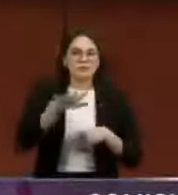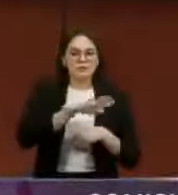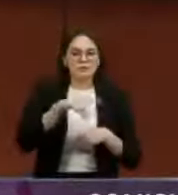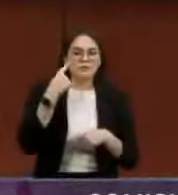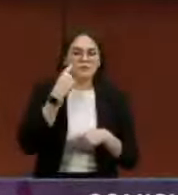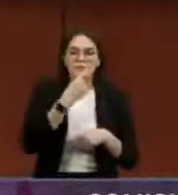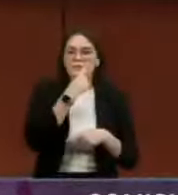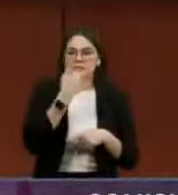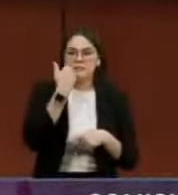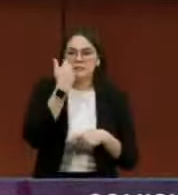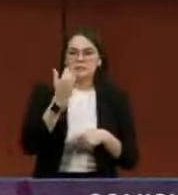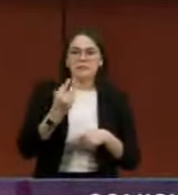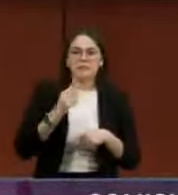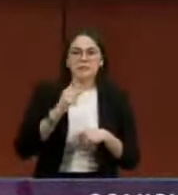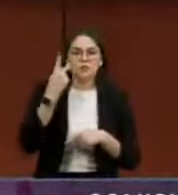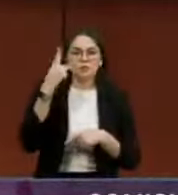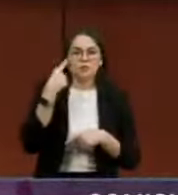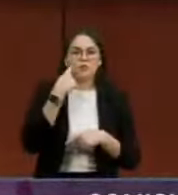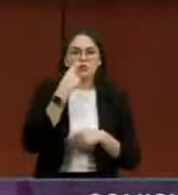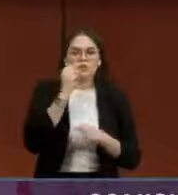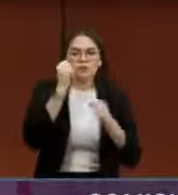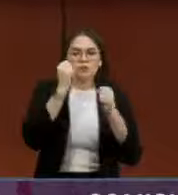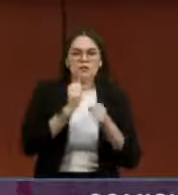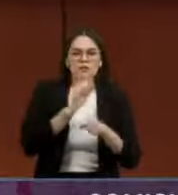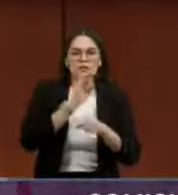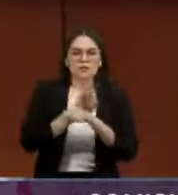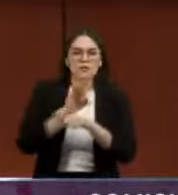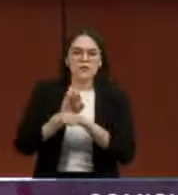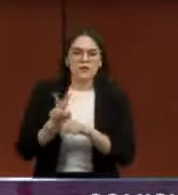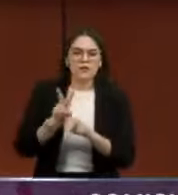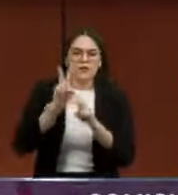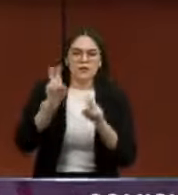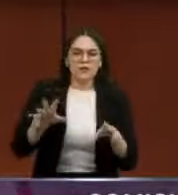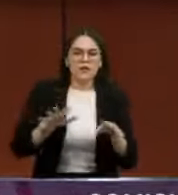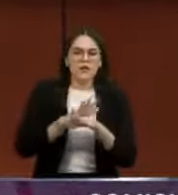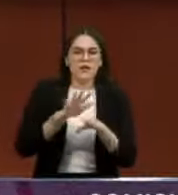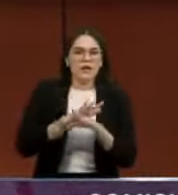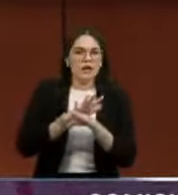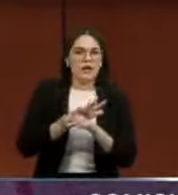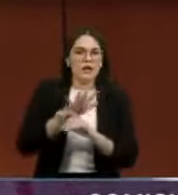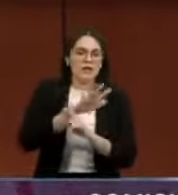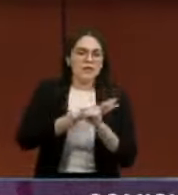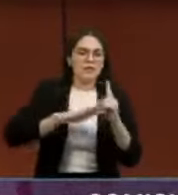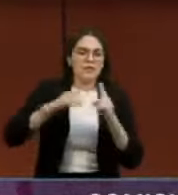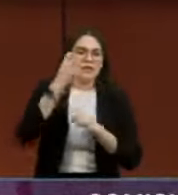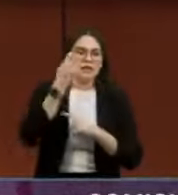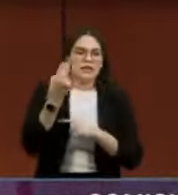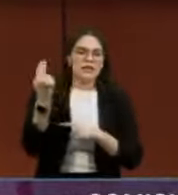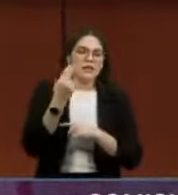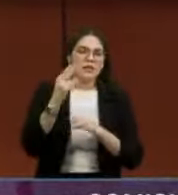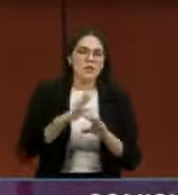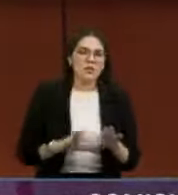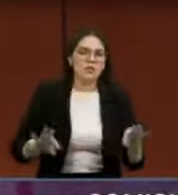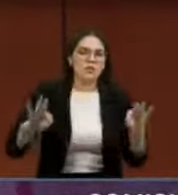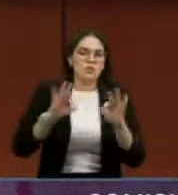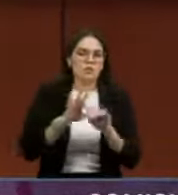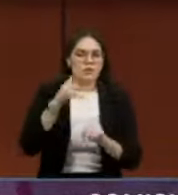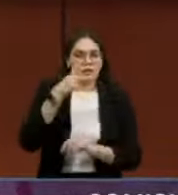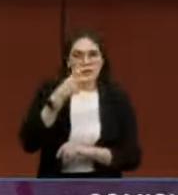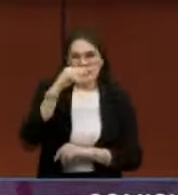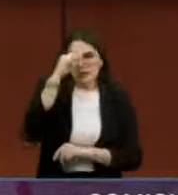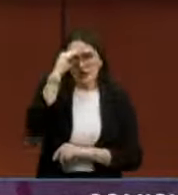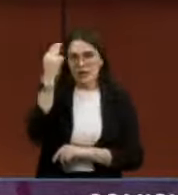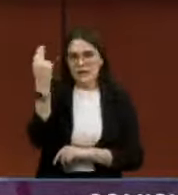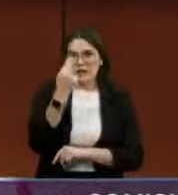todo su apoyo al movimiento de transformación. Y este apoyo lo hizo pensando también en